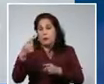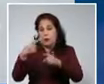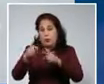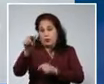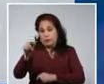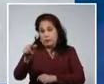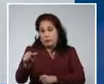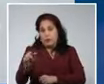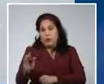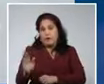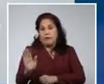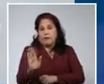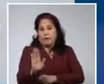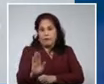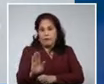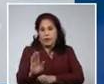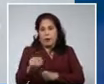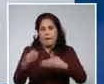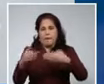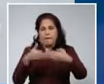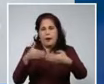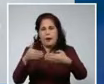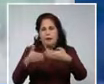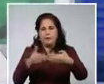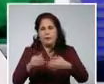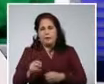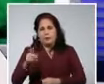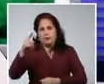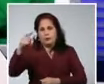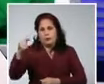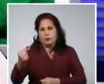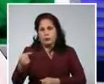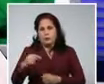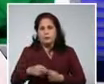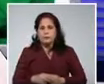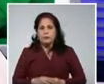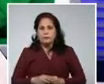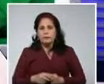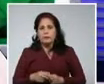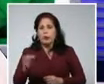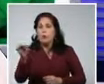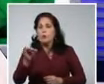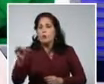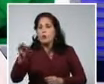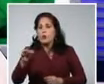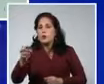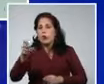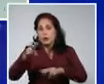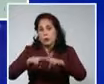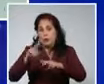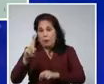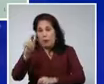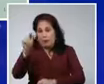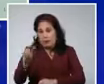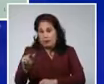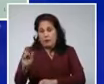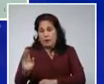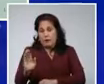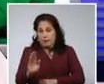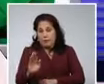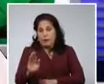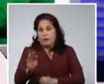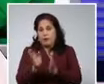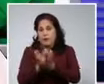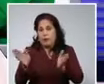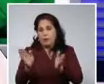un procedente de Panamá. Y se corresponden con los municipios de Centro Habana 1 y de San Miguel